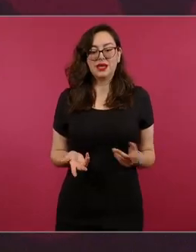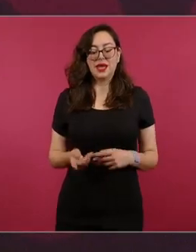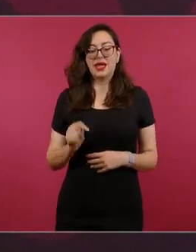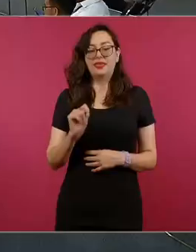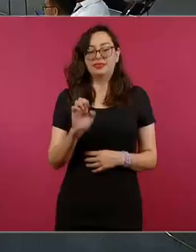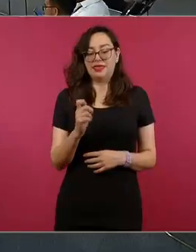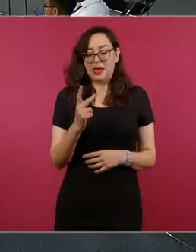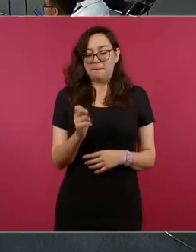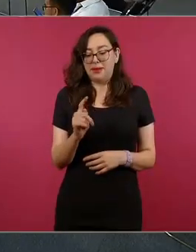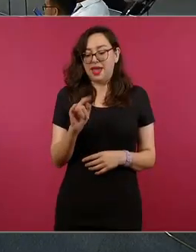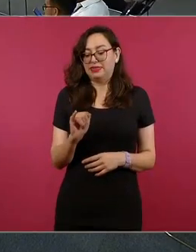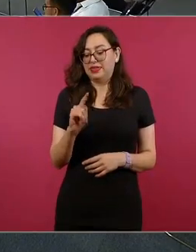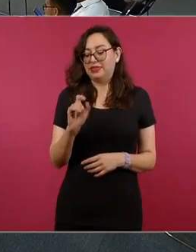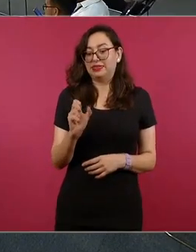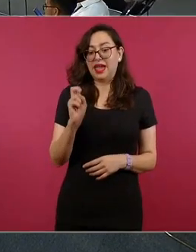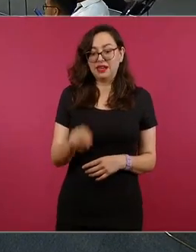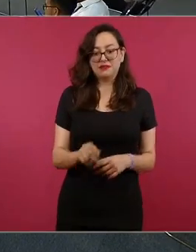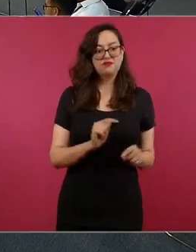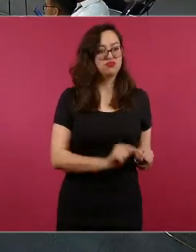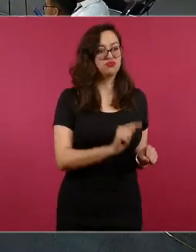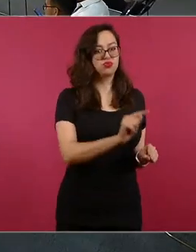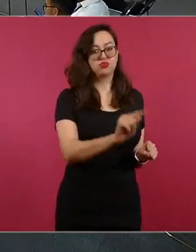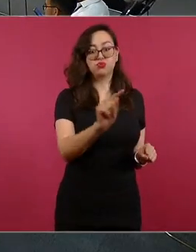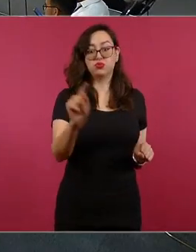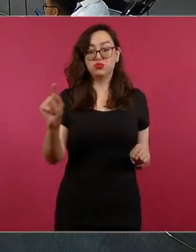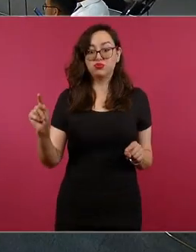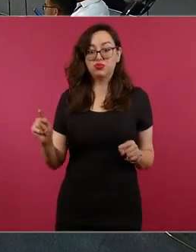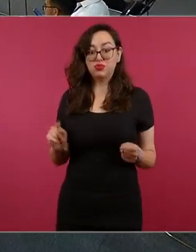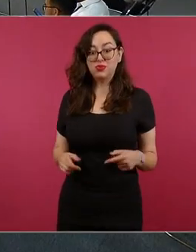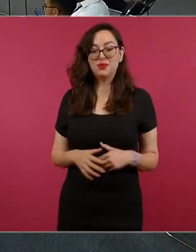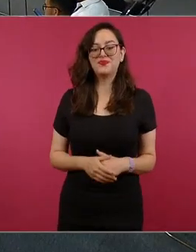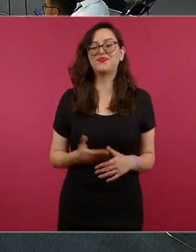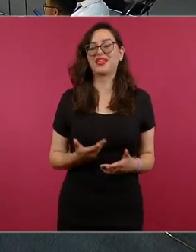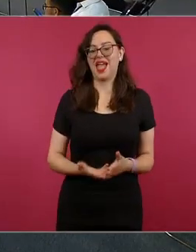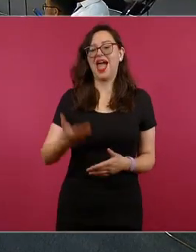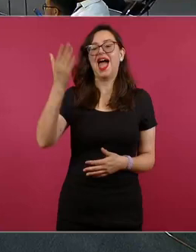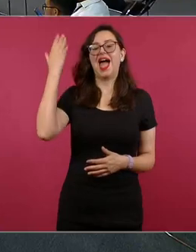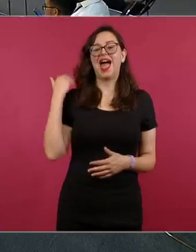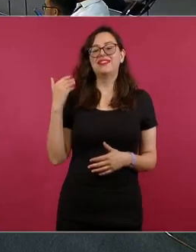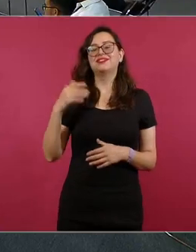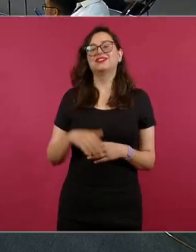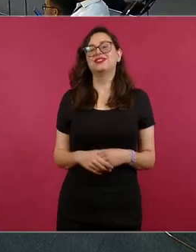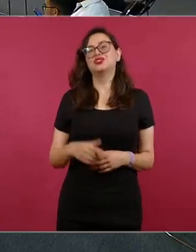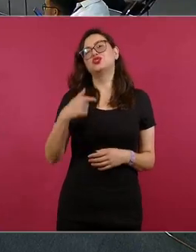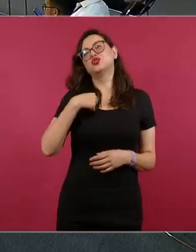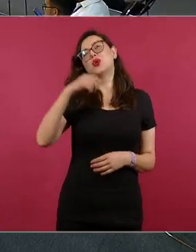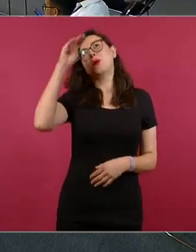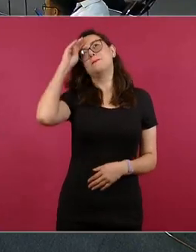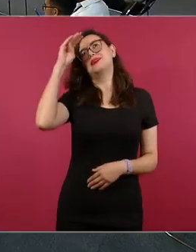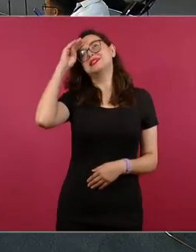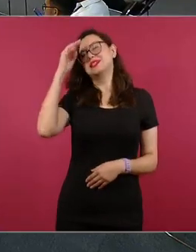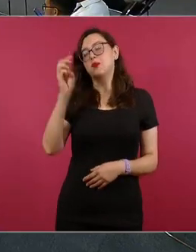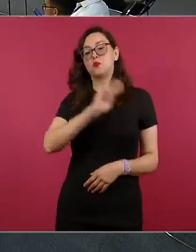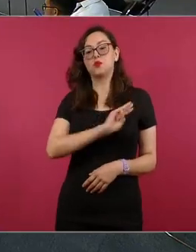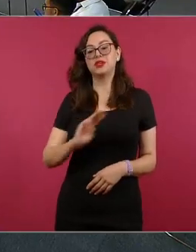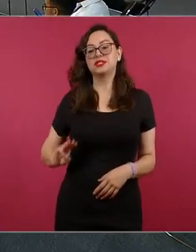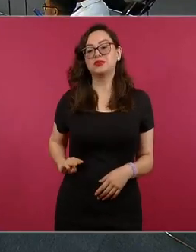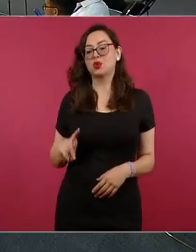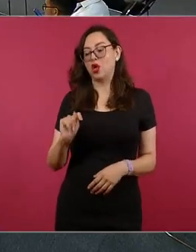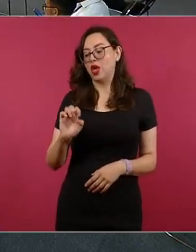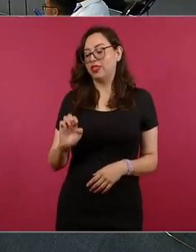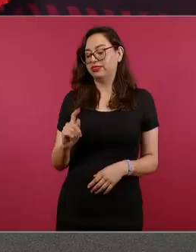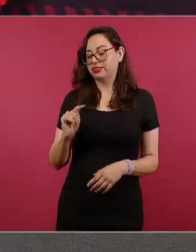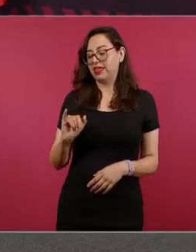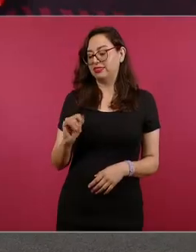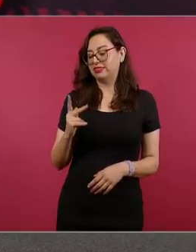estaba muy orgulloso de que no había otro. Hay